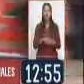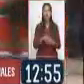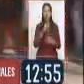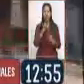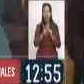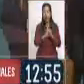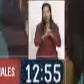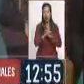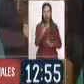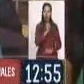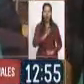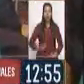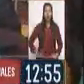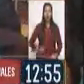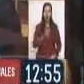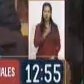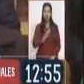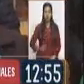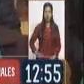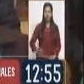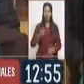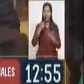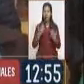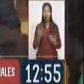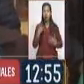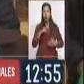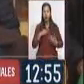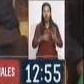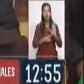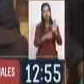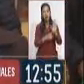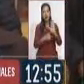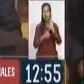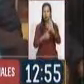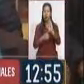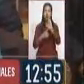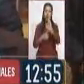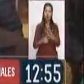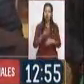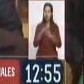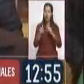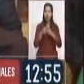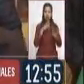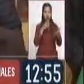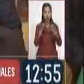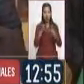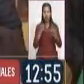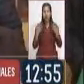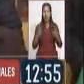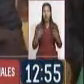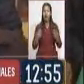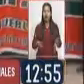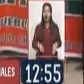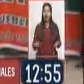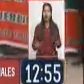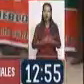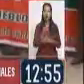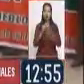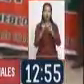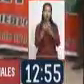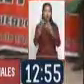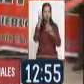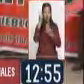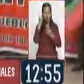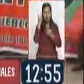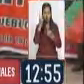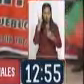año. Y hoy estamos ya poniendo en conocimiento a la ciudad de La Paz, la ciudad del Alto, las 20 provincias, la existencia de un nuevo partido